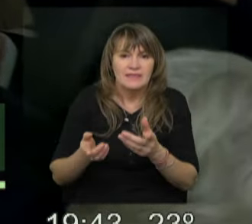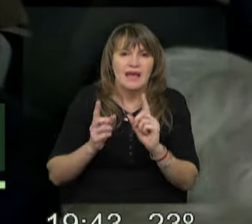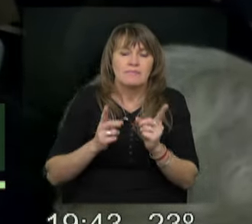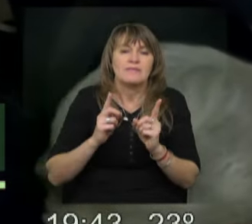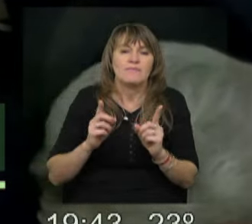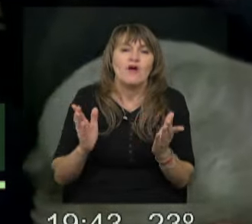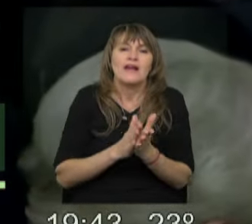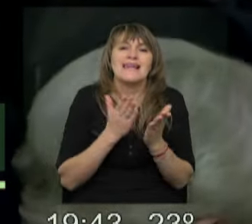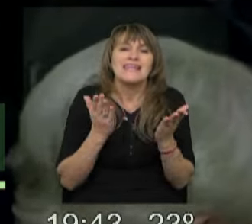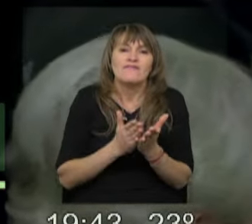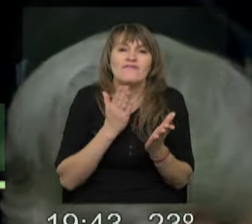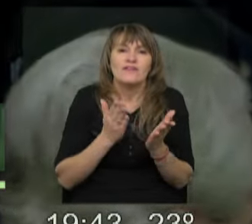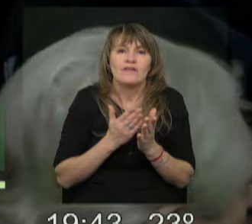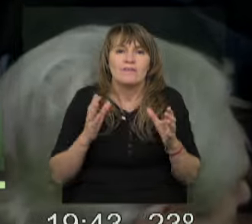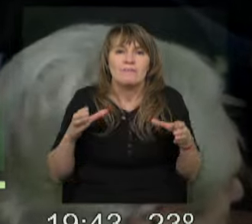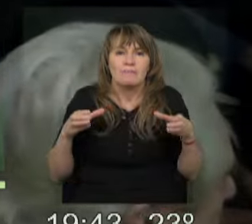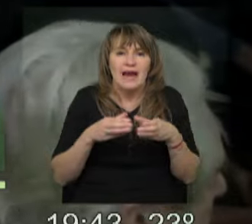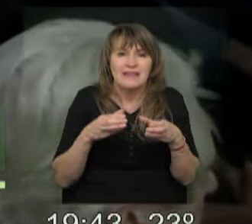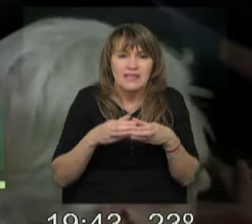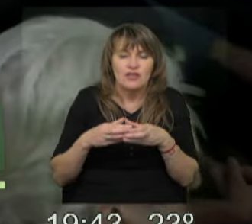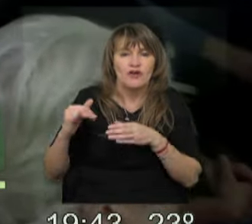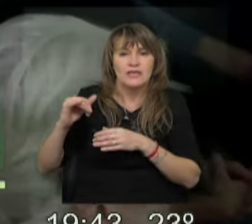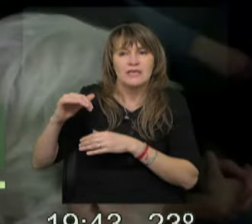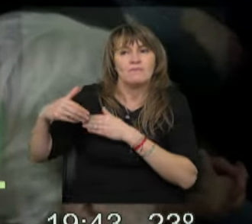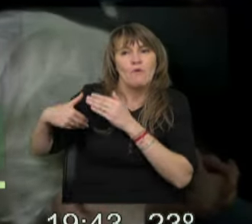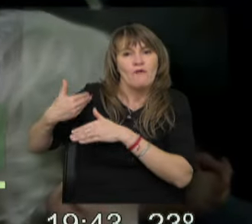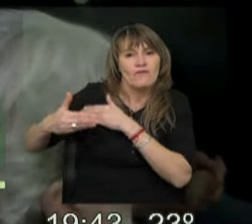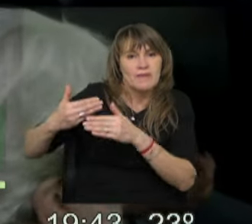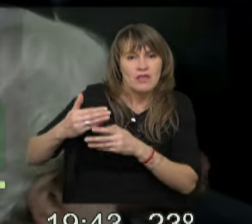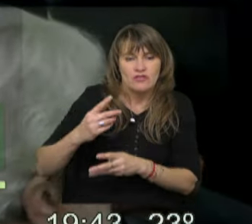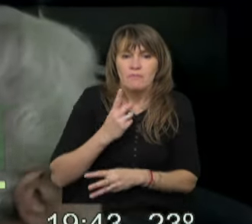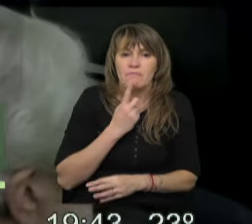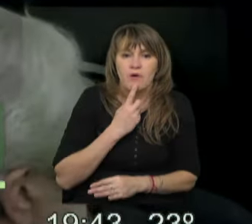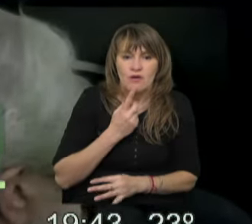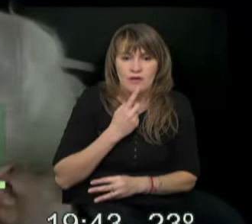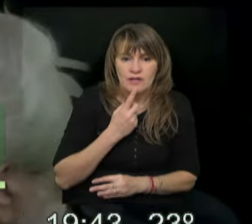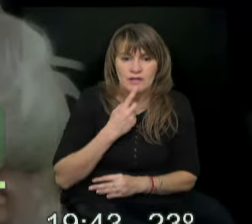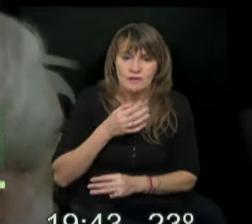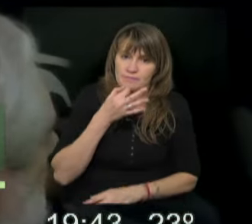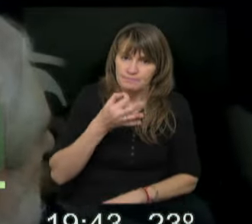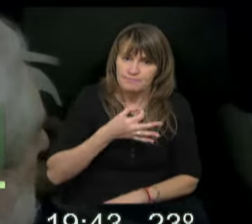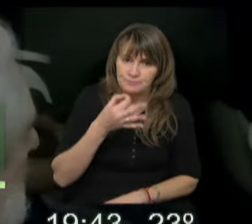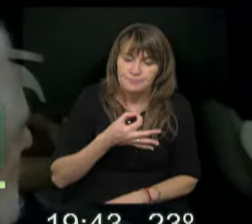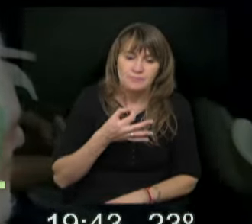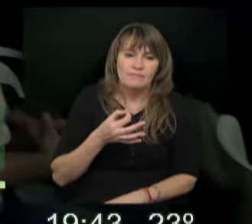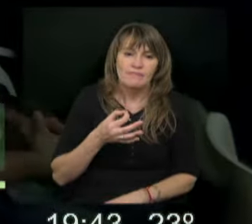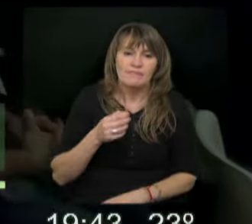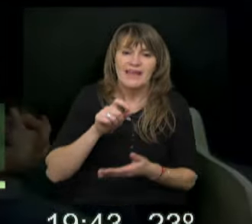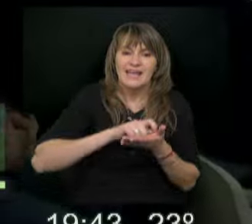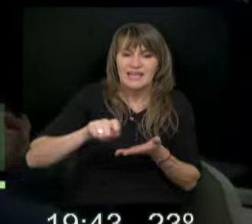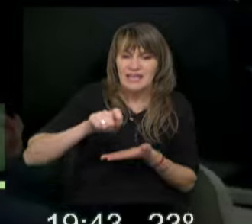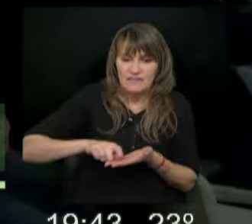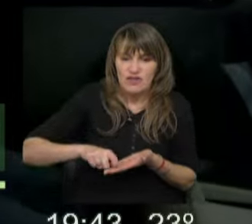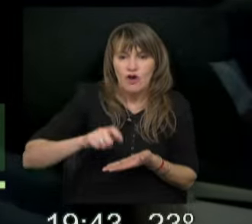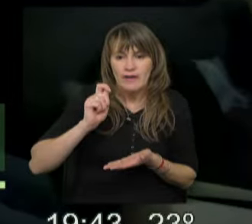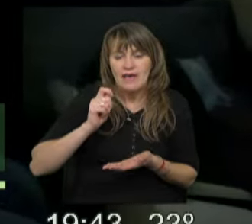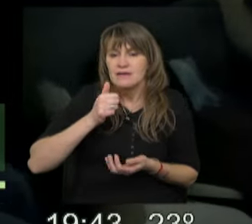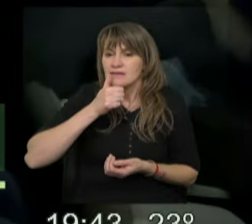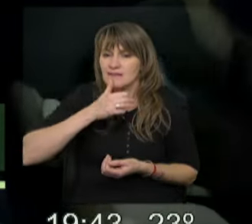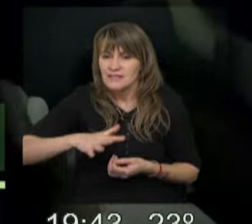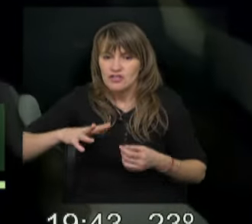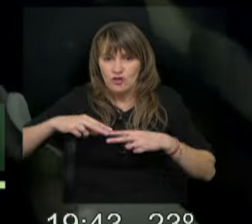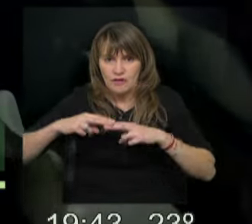libro Partidos y Movimientos Políticos en Uruguay, que fue escrito por los historiadores, profesores